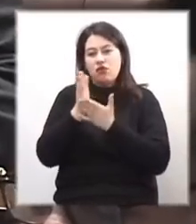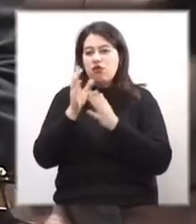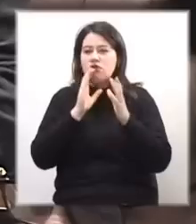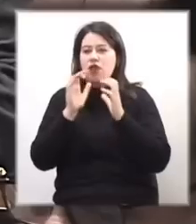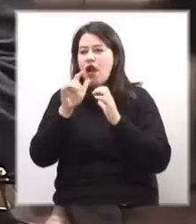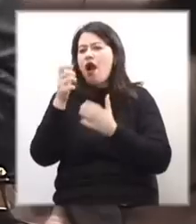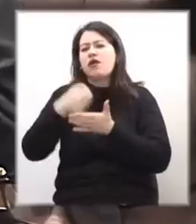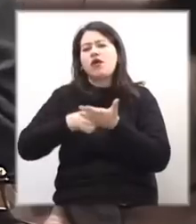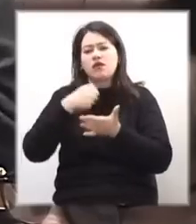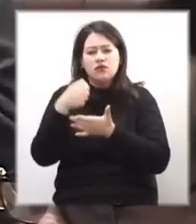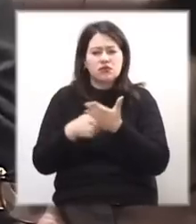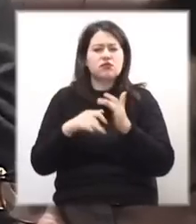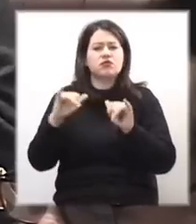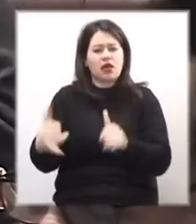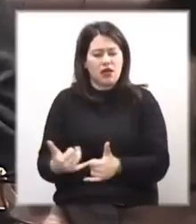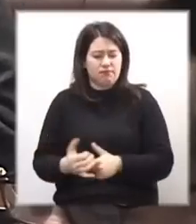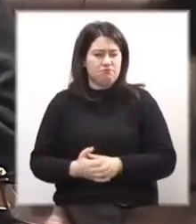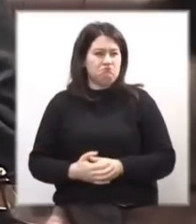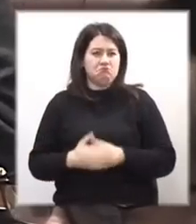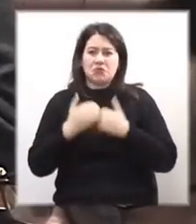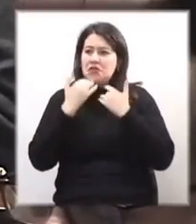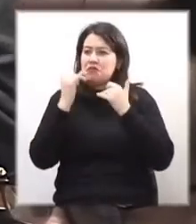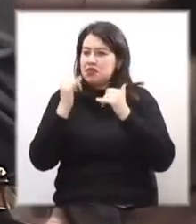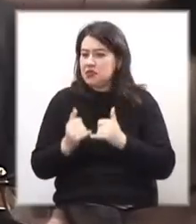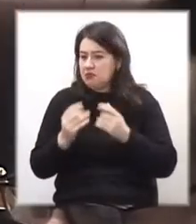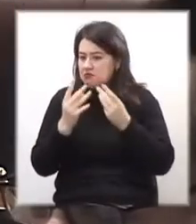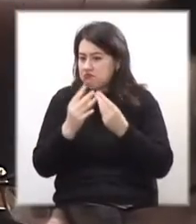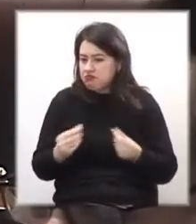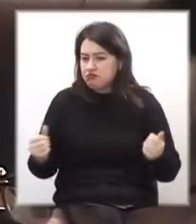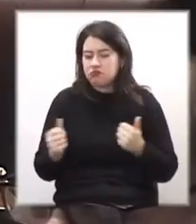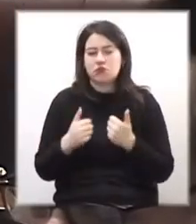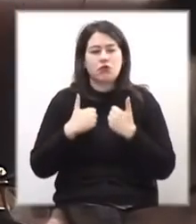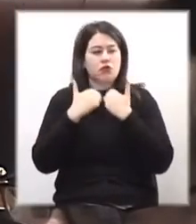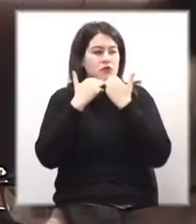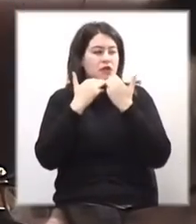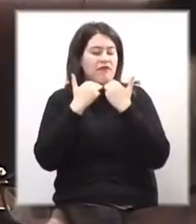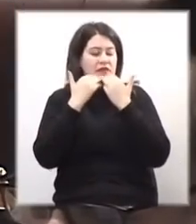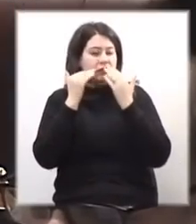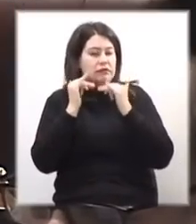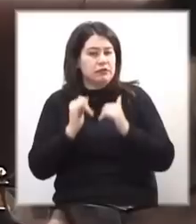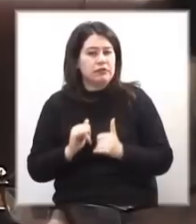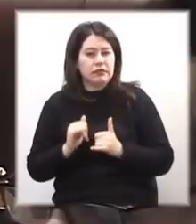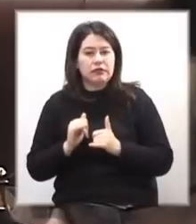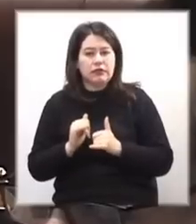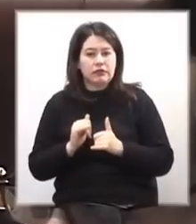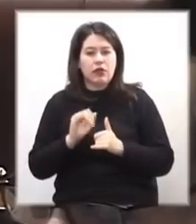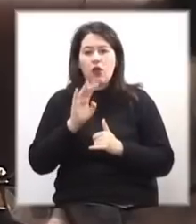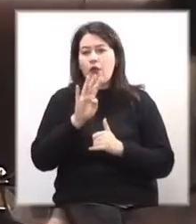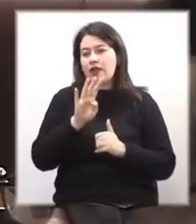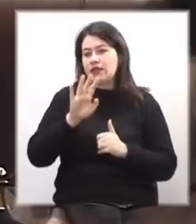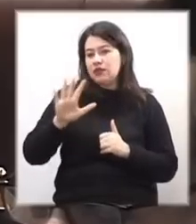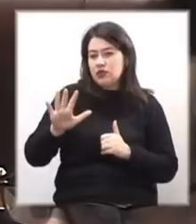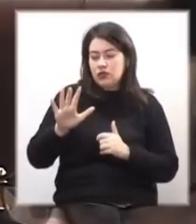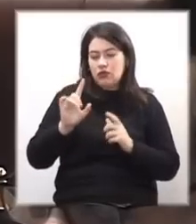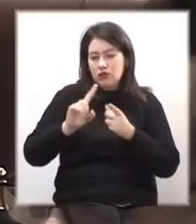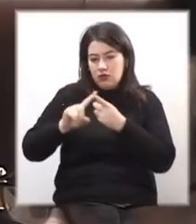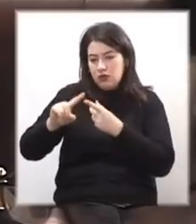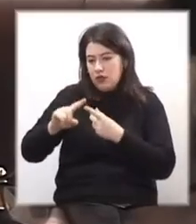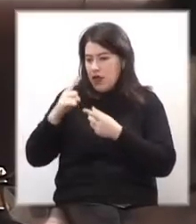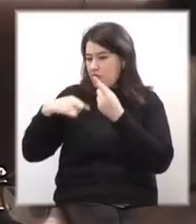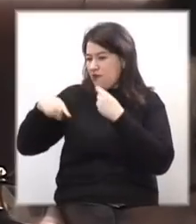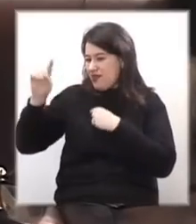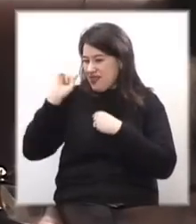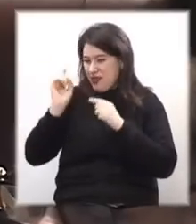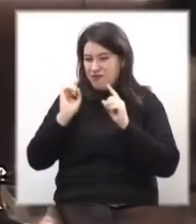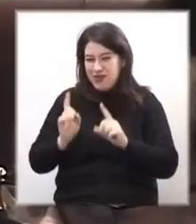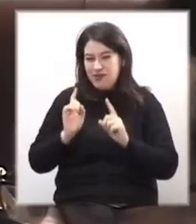golpeados. No sabemos si han sido desarticulados, no sabemos si son los 45 que se manejaron el año